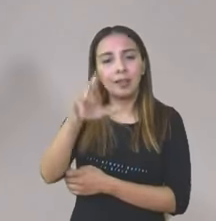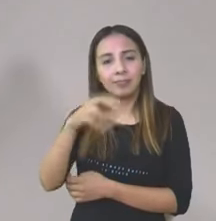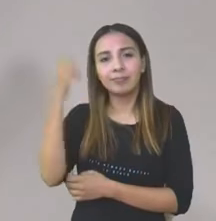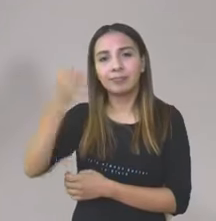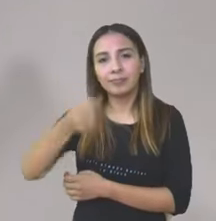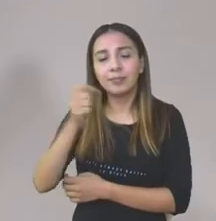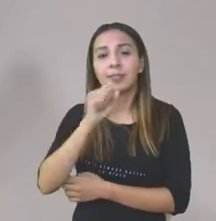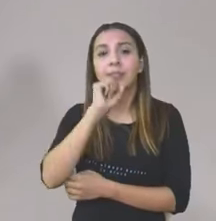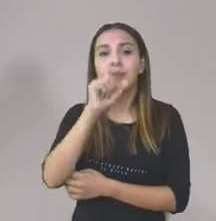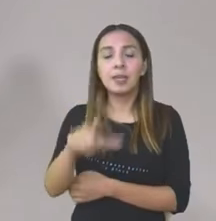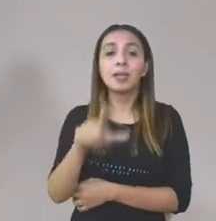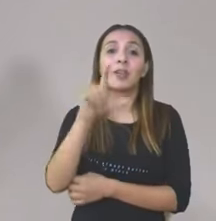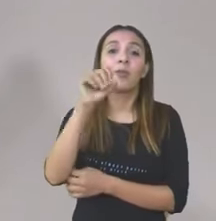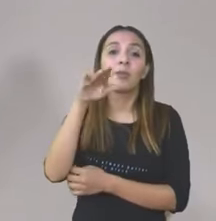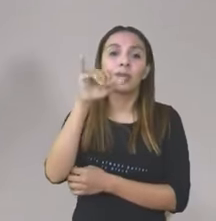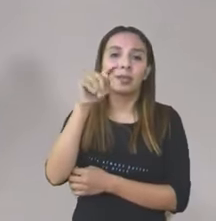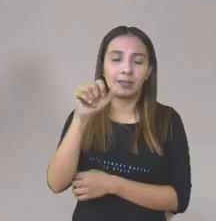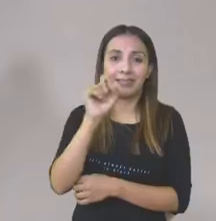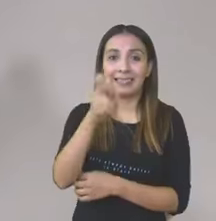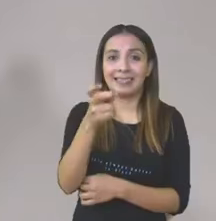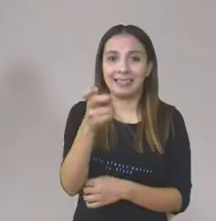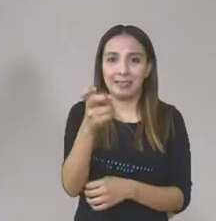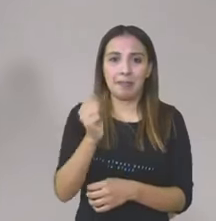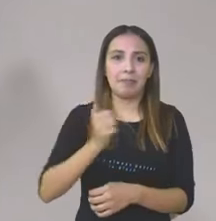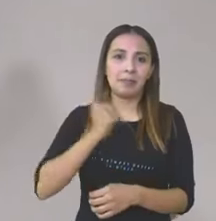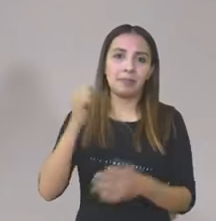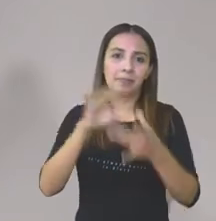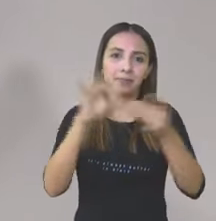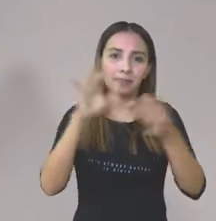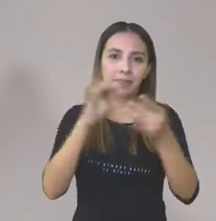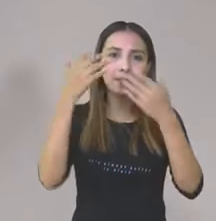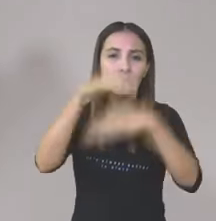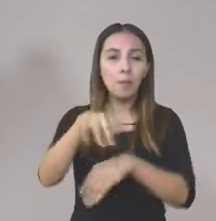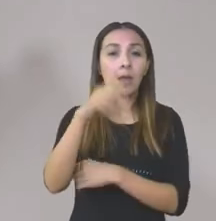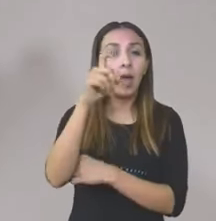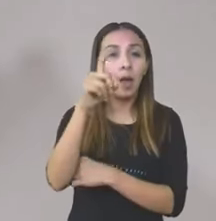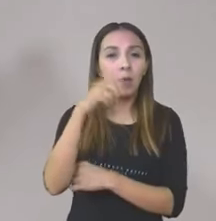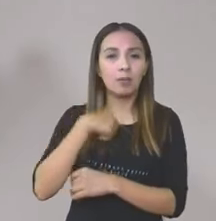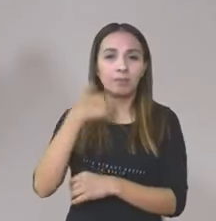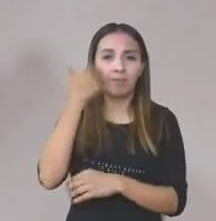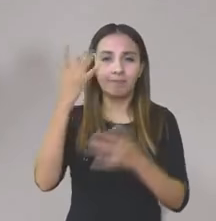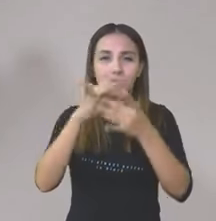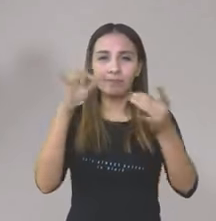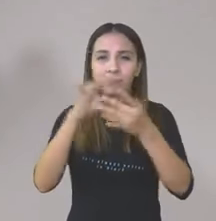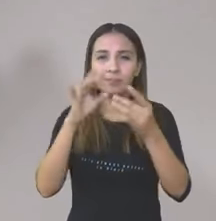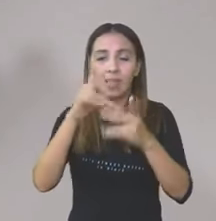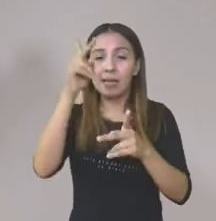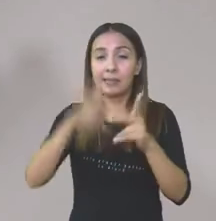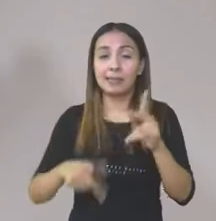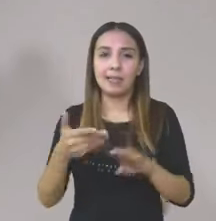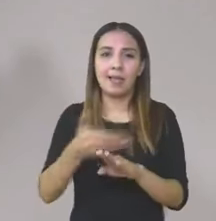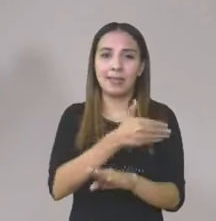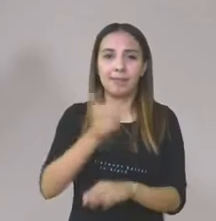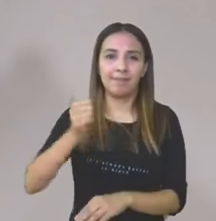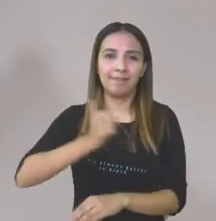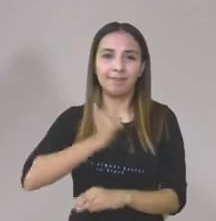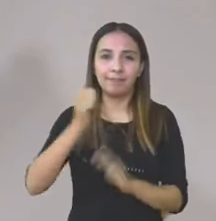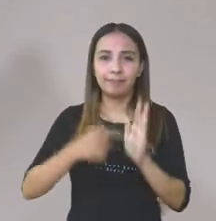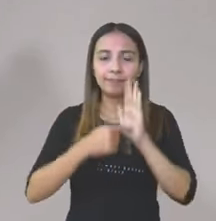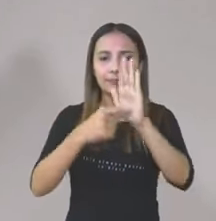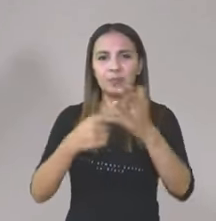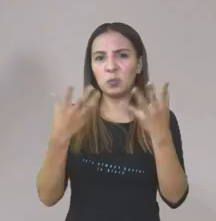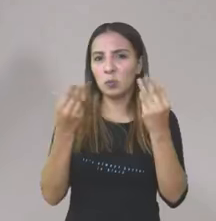también en Las Lomitas. Y precisamente este tema del agua es lo que quiero tocar antes de irnos al corte. Traigo